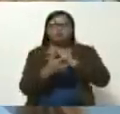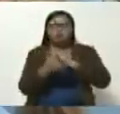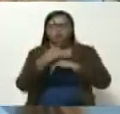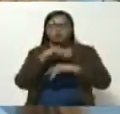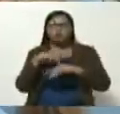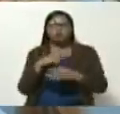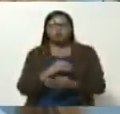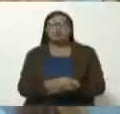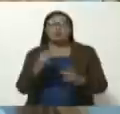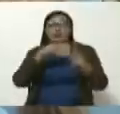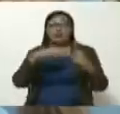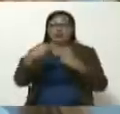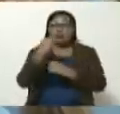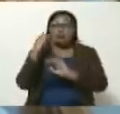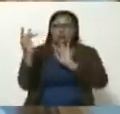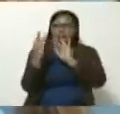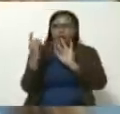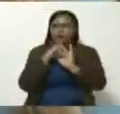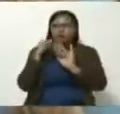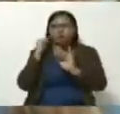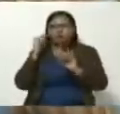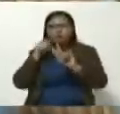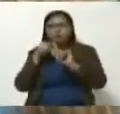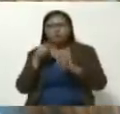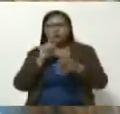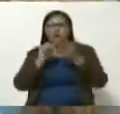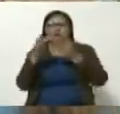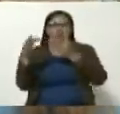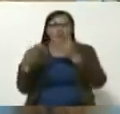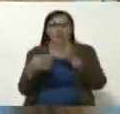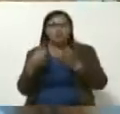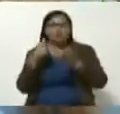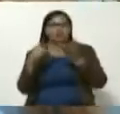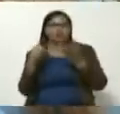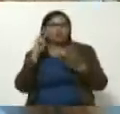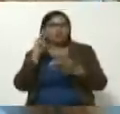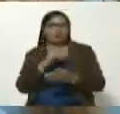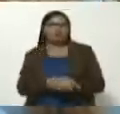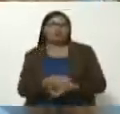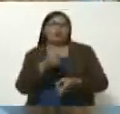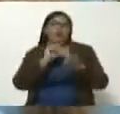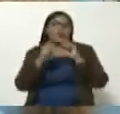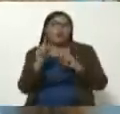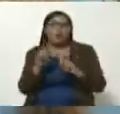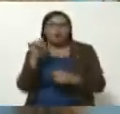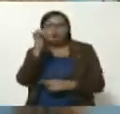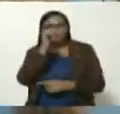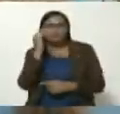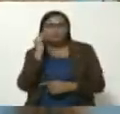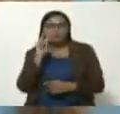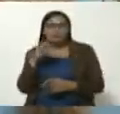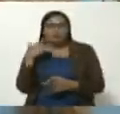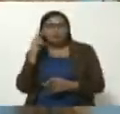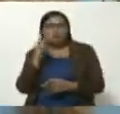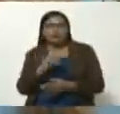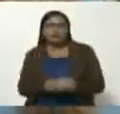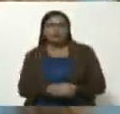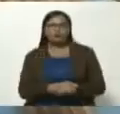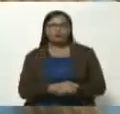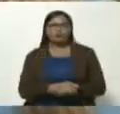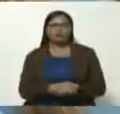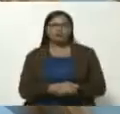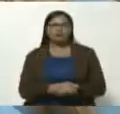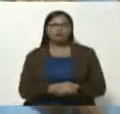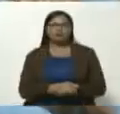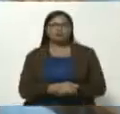@360 en directo, allí van a ver algunos detalles y algunos acontecimientos de algunas transmisiones, pueden verla a través de las redes sociales.